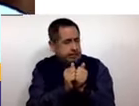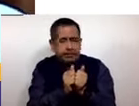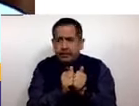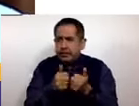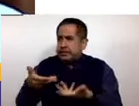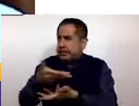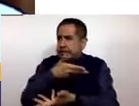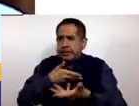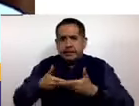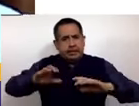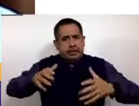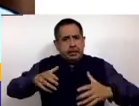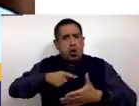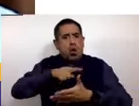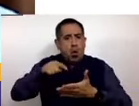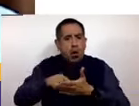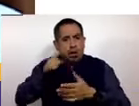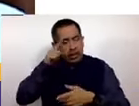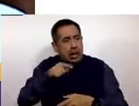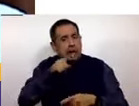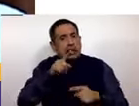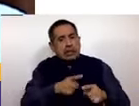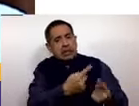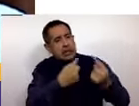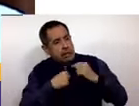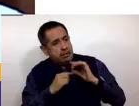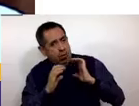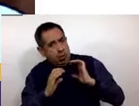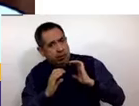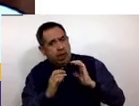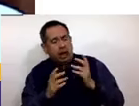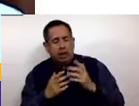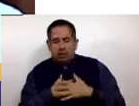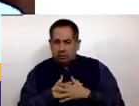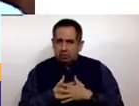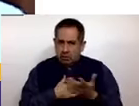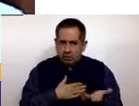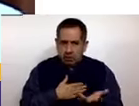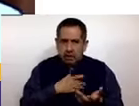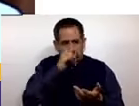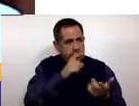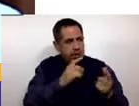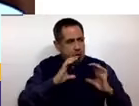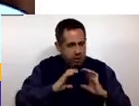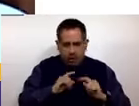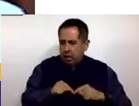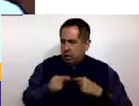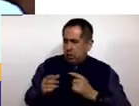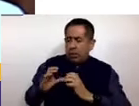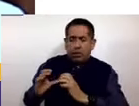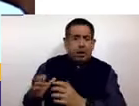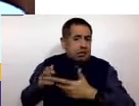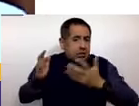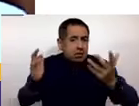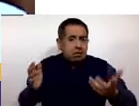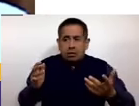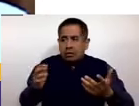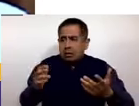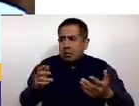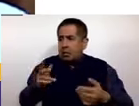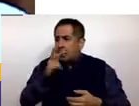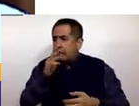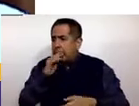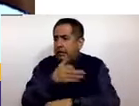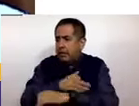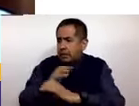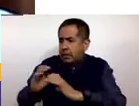crear espacios que nos cuiden y que también podamos cuidar pues a nuestros pares, ¿no? Yo